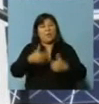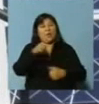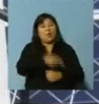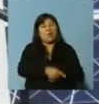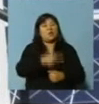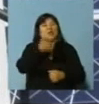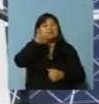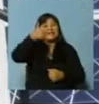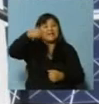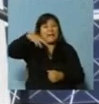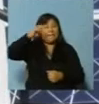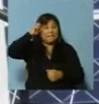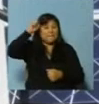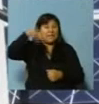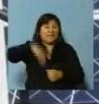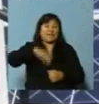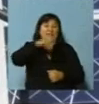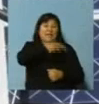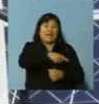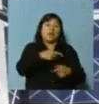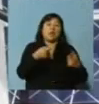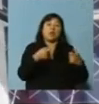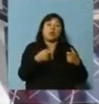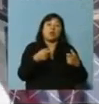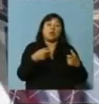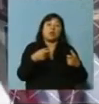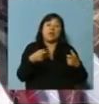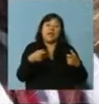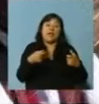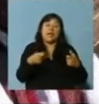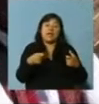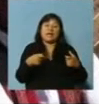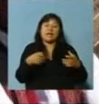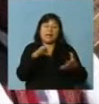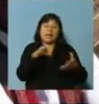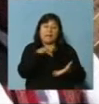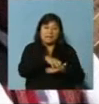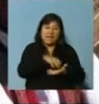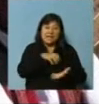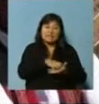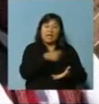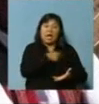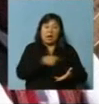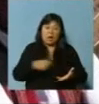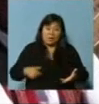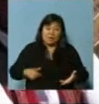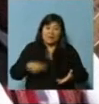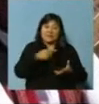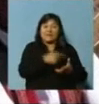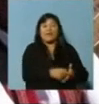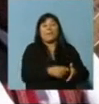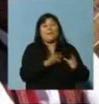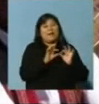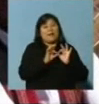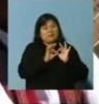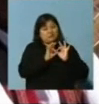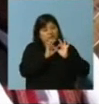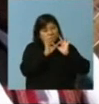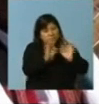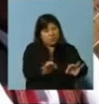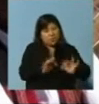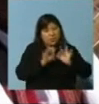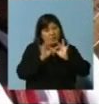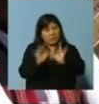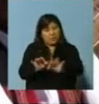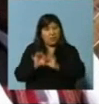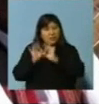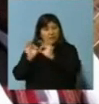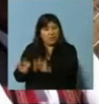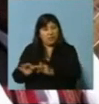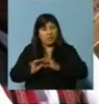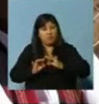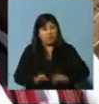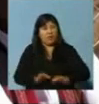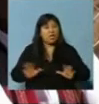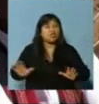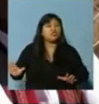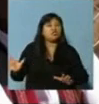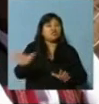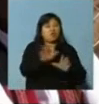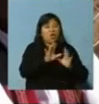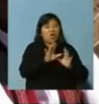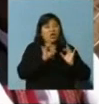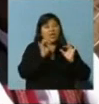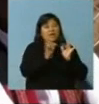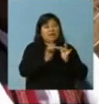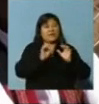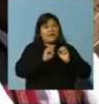una sociedad del Estado, para llegar a la última milla, para desarrollar internet y